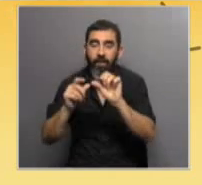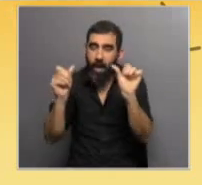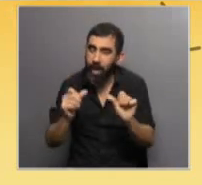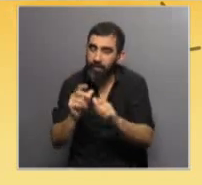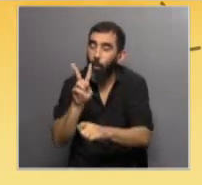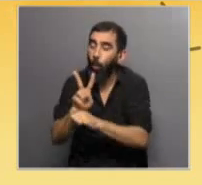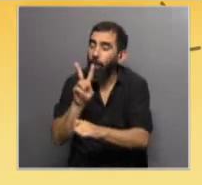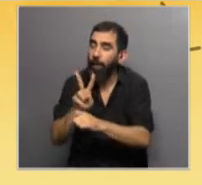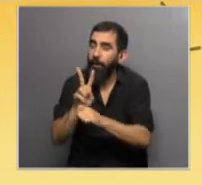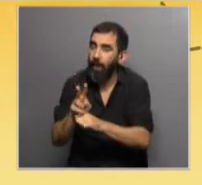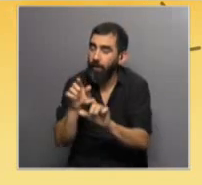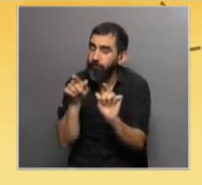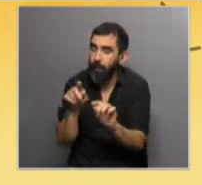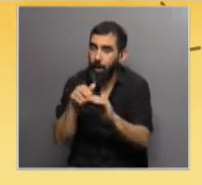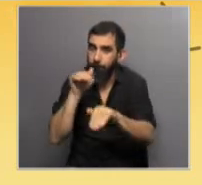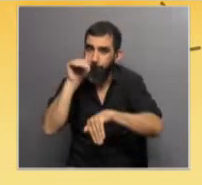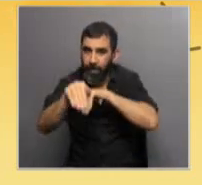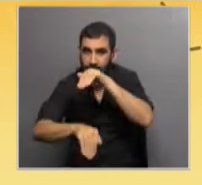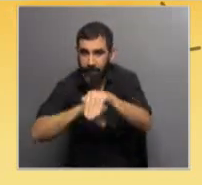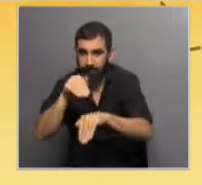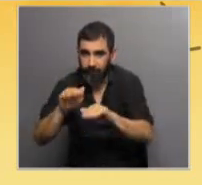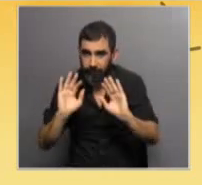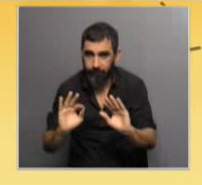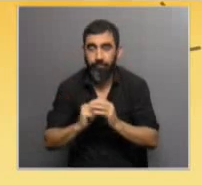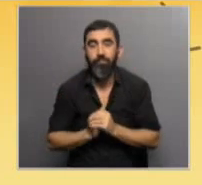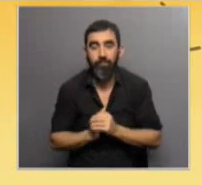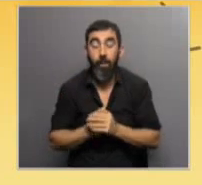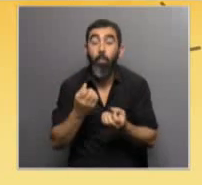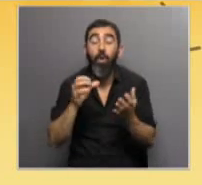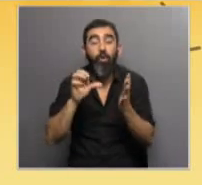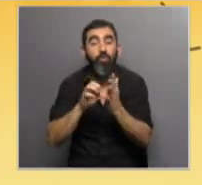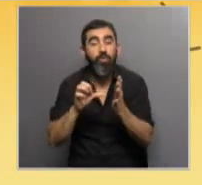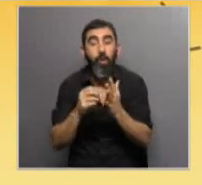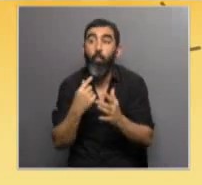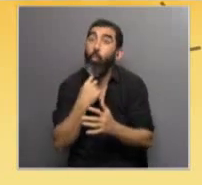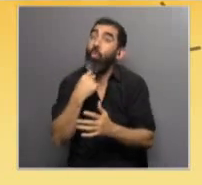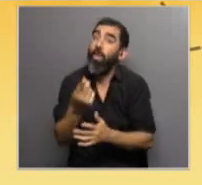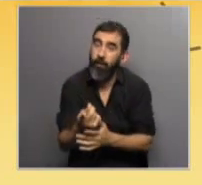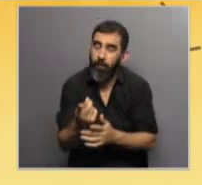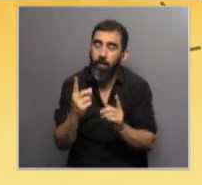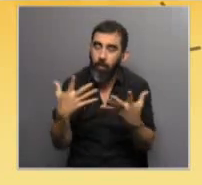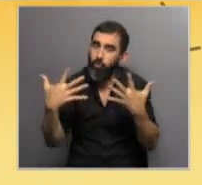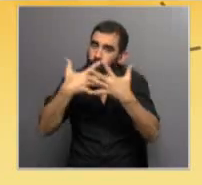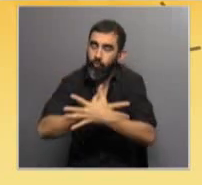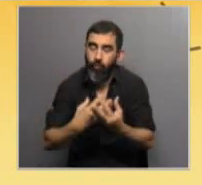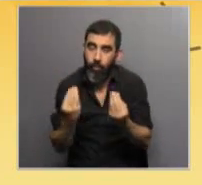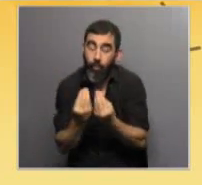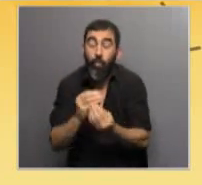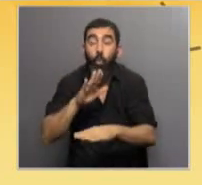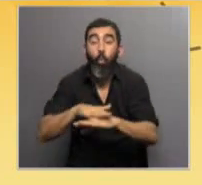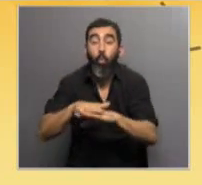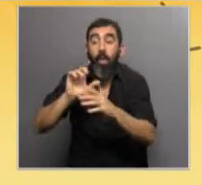cuidarlas como lo que son el ecosistema muy frágil y muy afectado con nuestras transformaciones